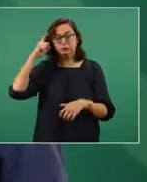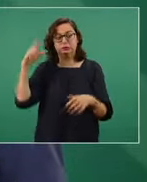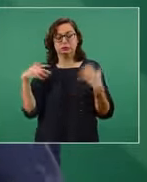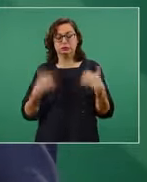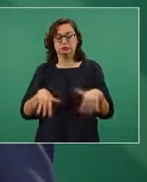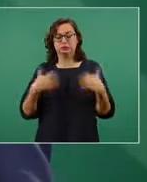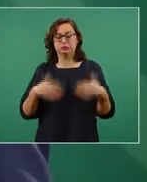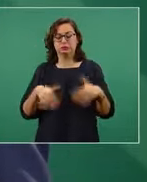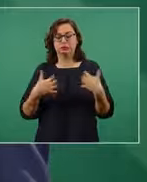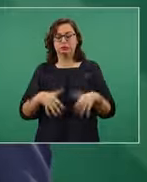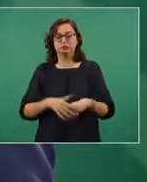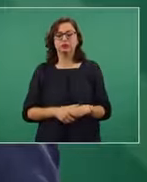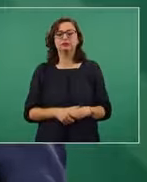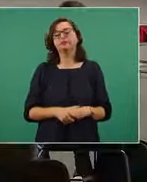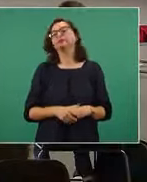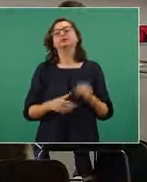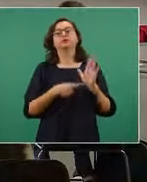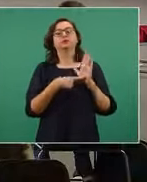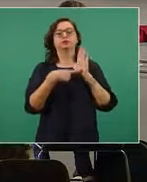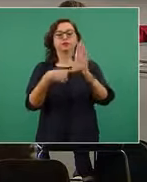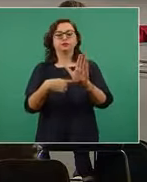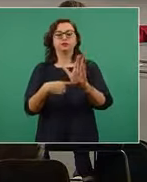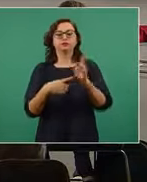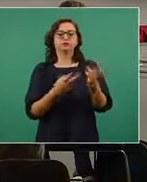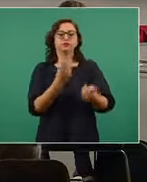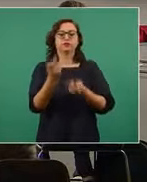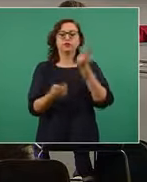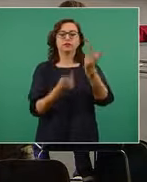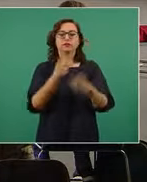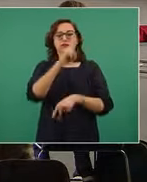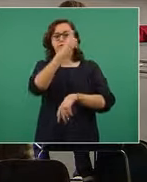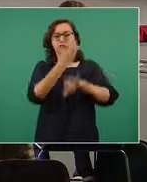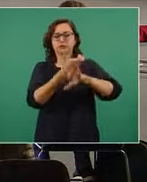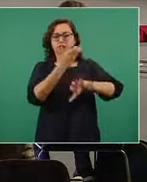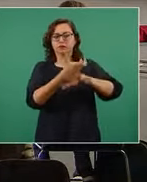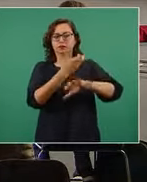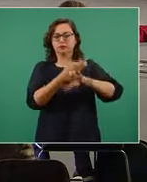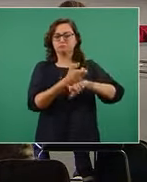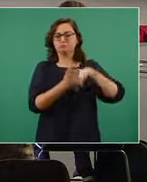A ver si no tienen la encuesta. Es una encuesta que hacen en Estados Unidos